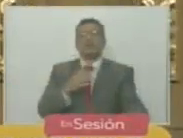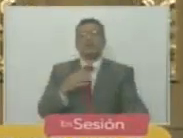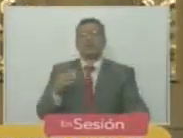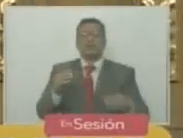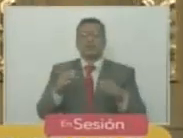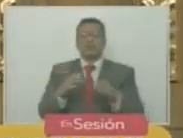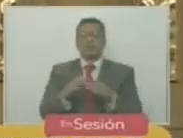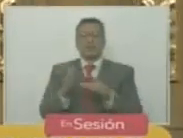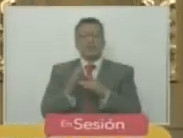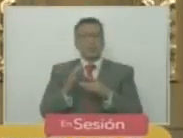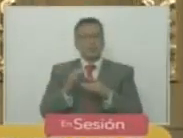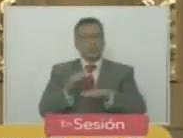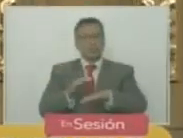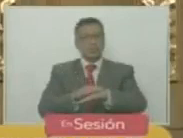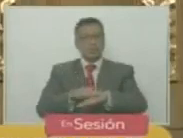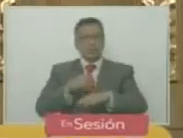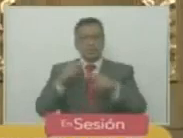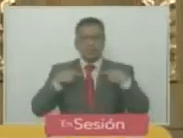humanos.